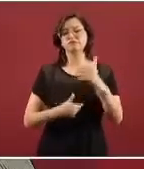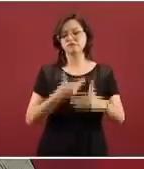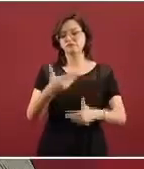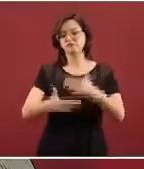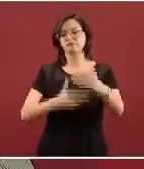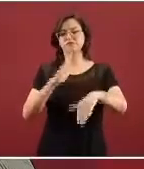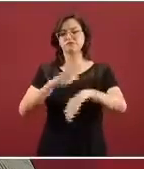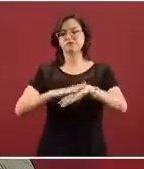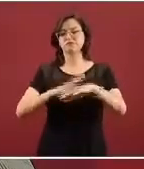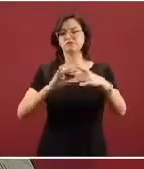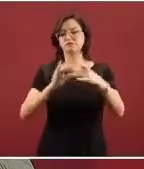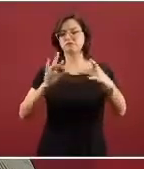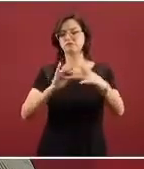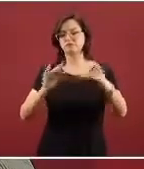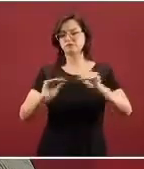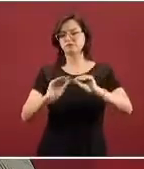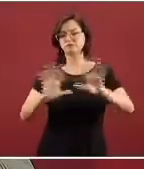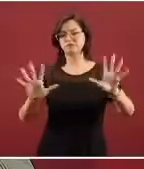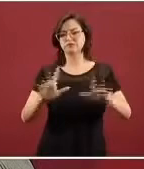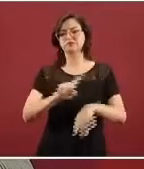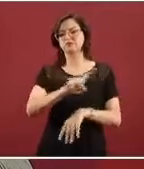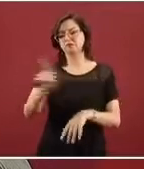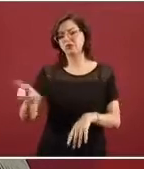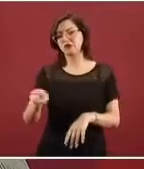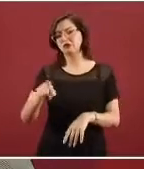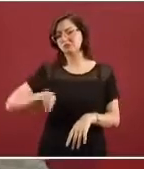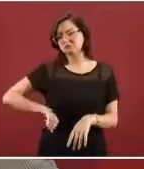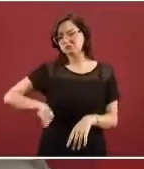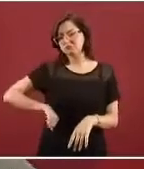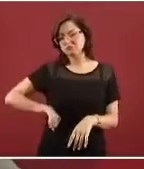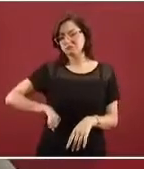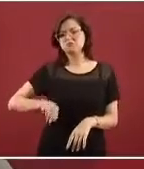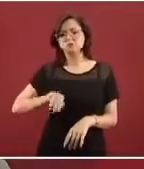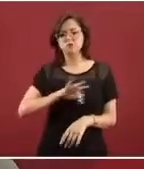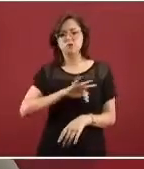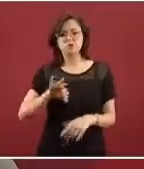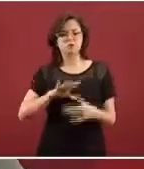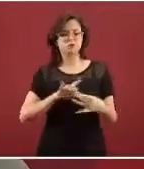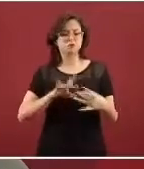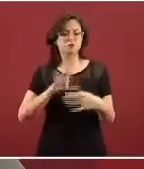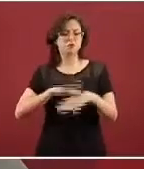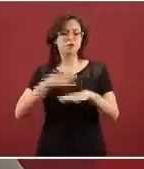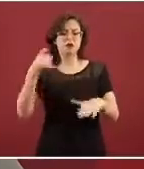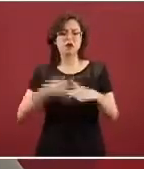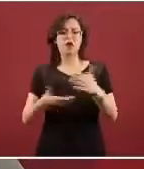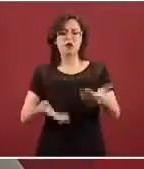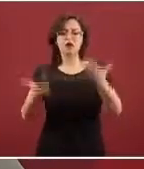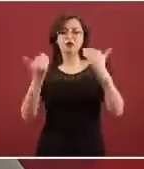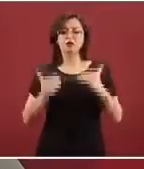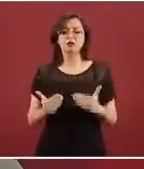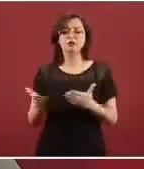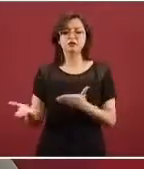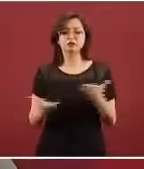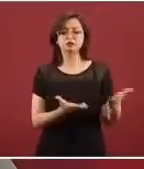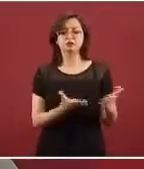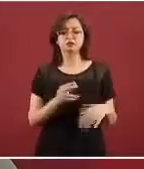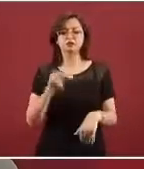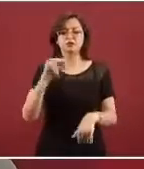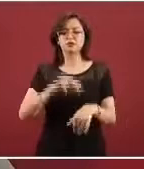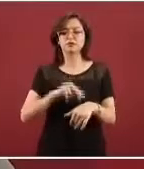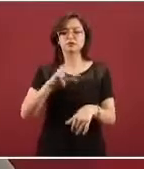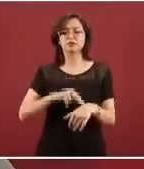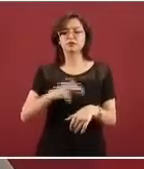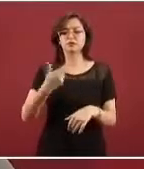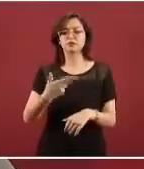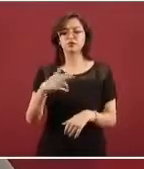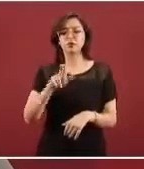más explícito en la medida de que tengan ustedes el interés. A continuación, le doy la palabra al doctor